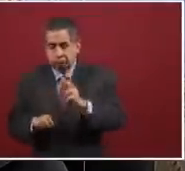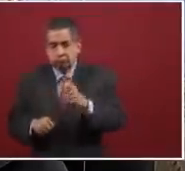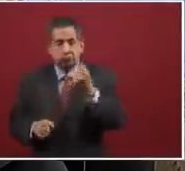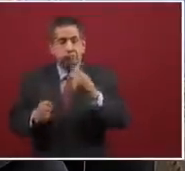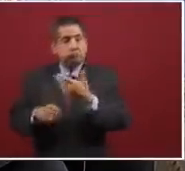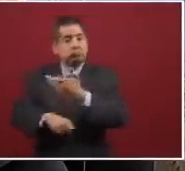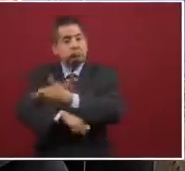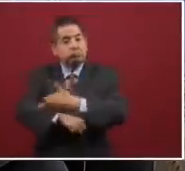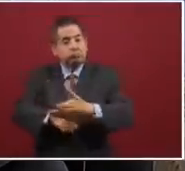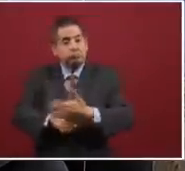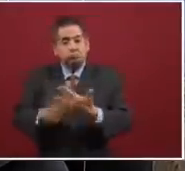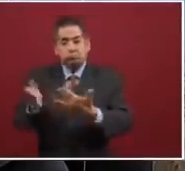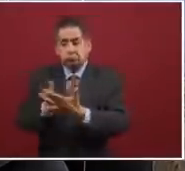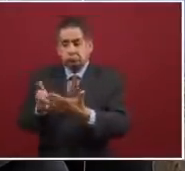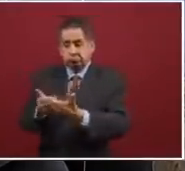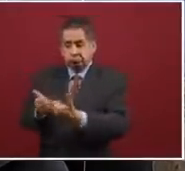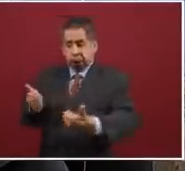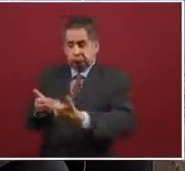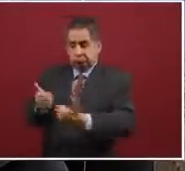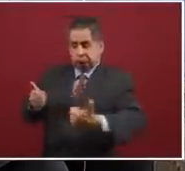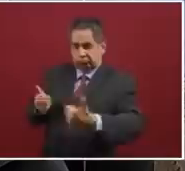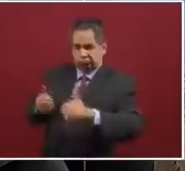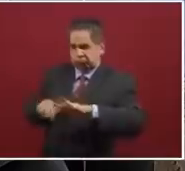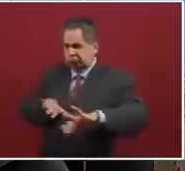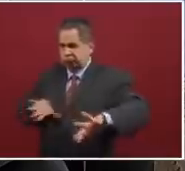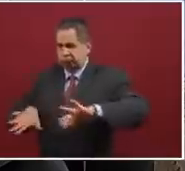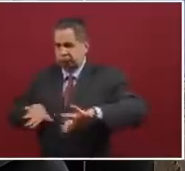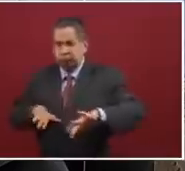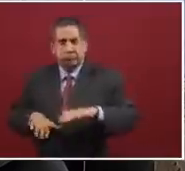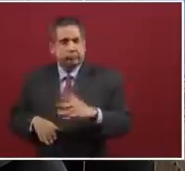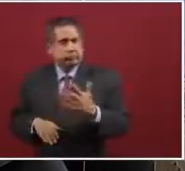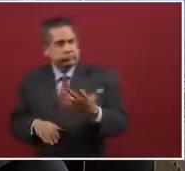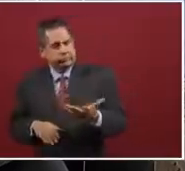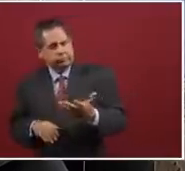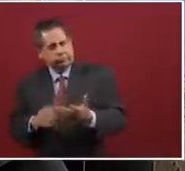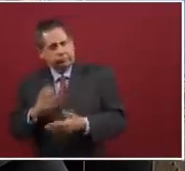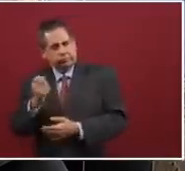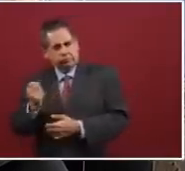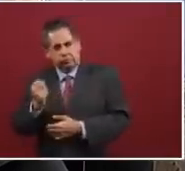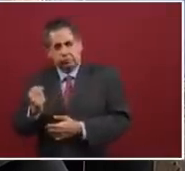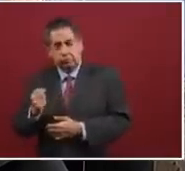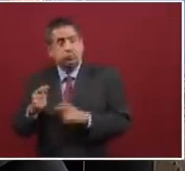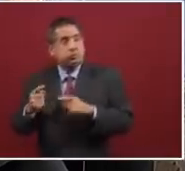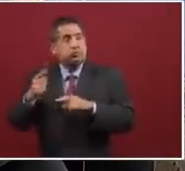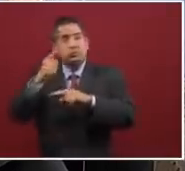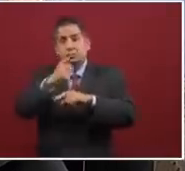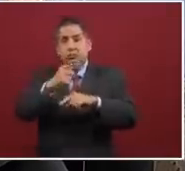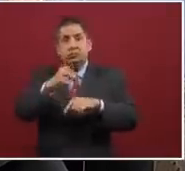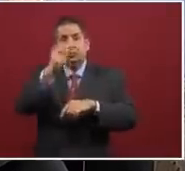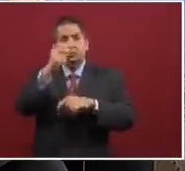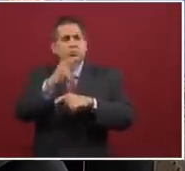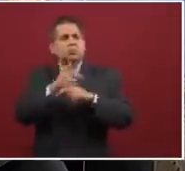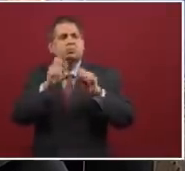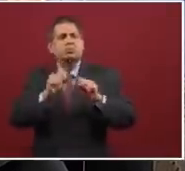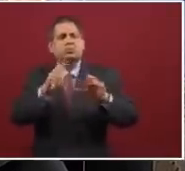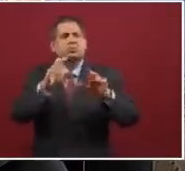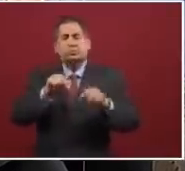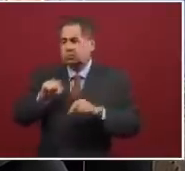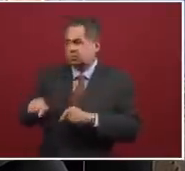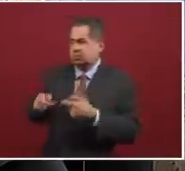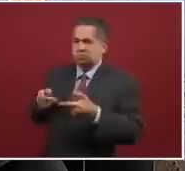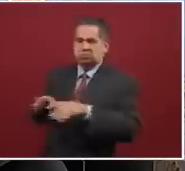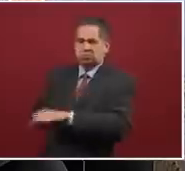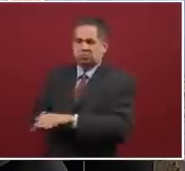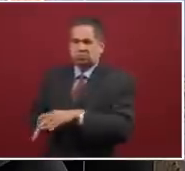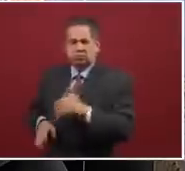una familia. Entonces es muy fuerte que estén deteniendo y que del otro lado haya estado la hija de la señora. Y